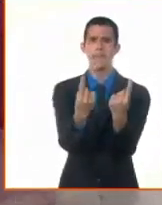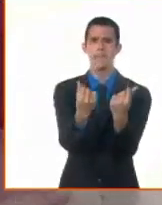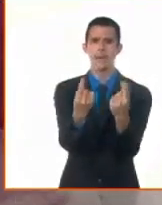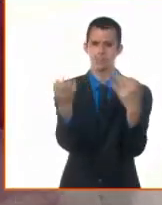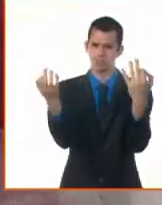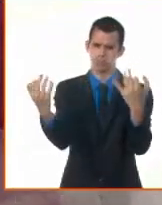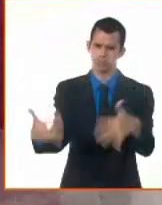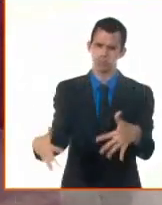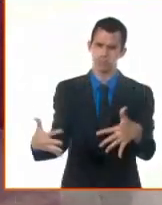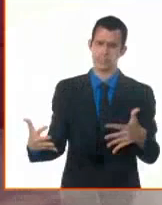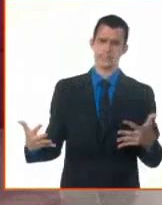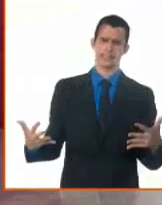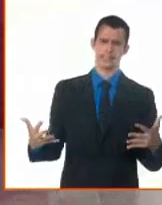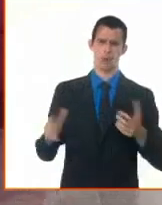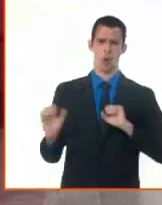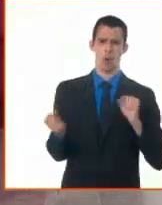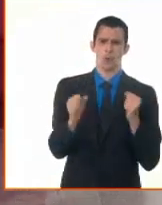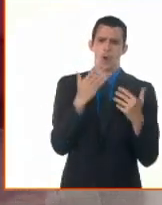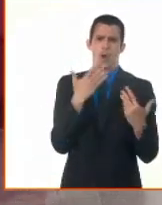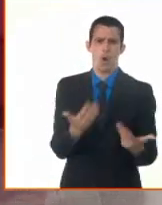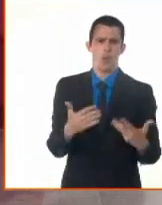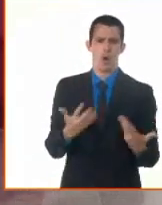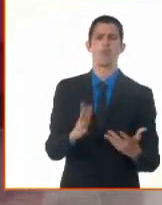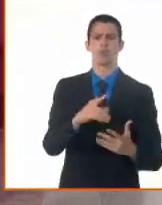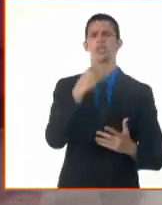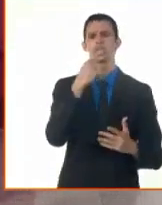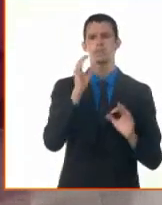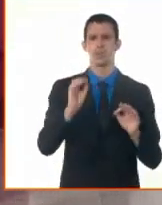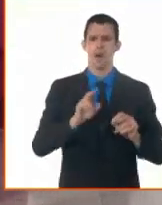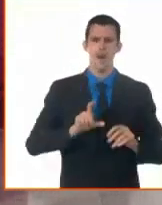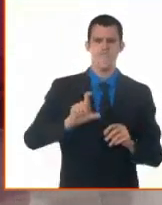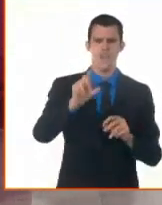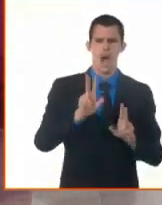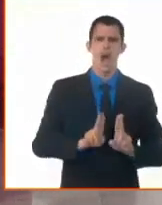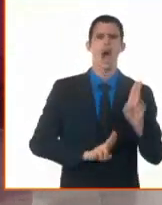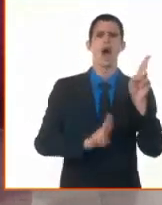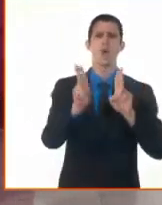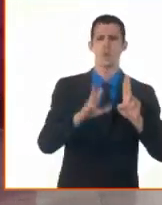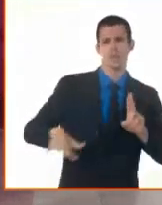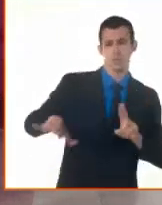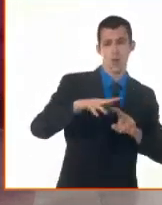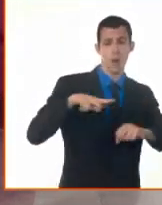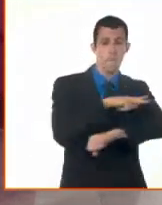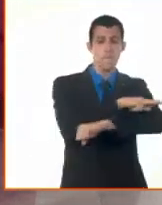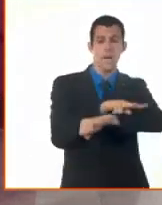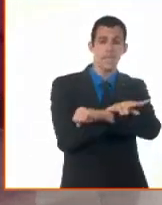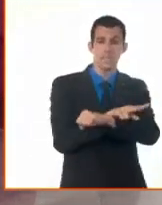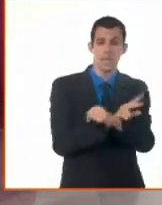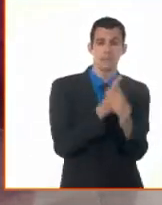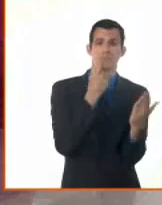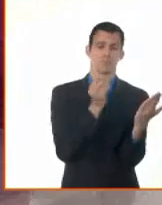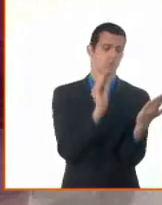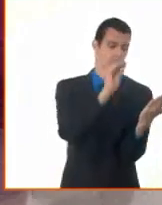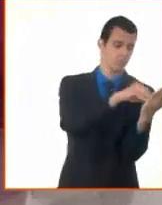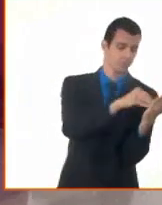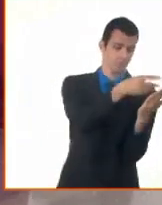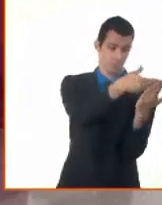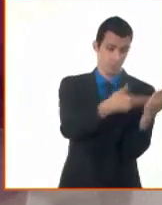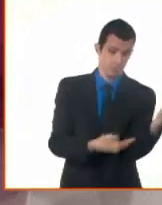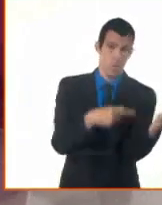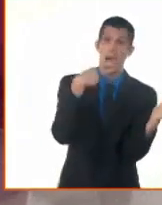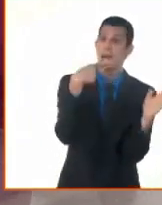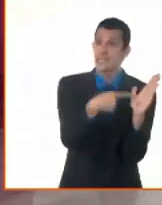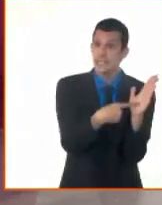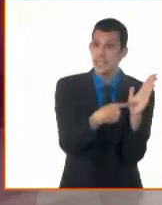la necesidad de Buscar maneras para pagar la deuda externa o para enfrentar